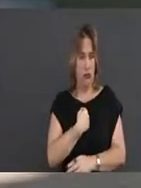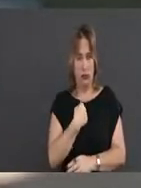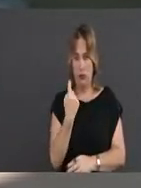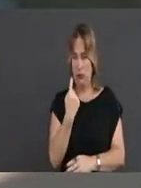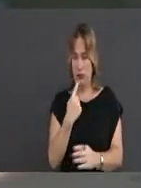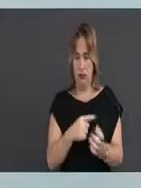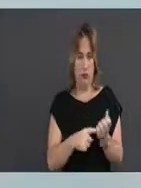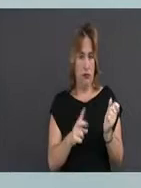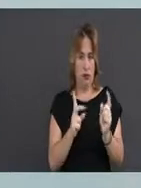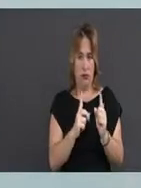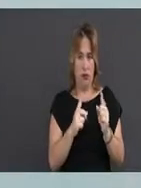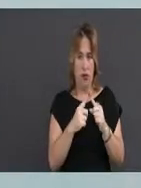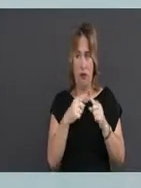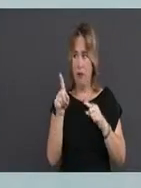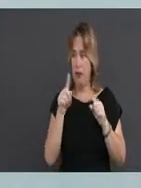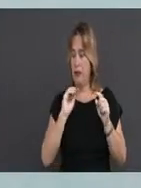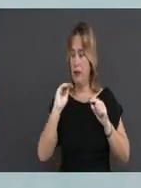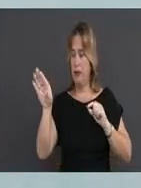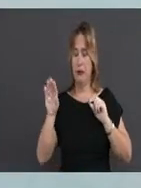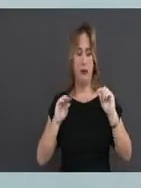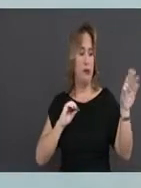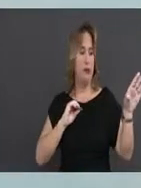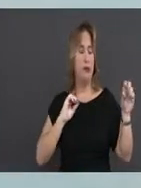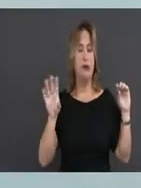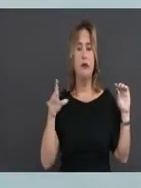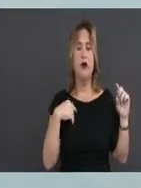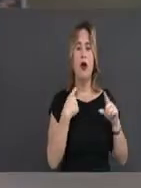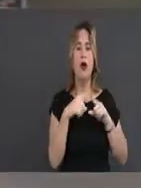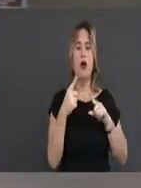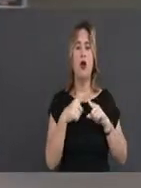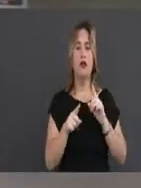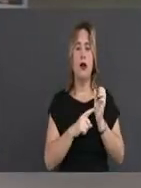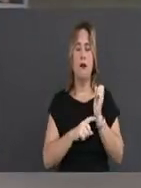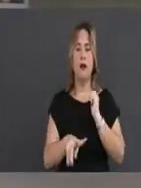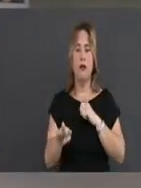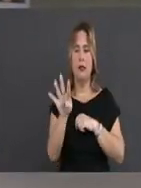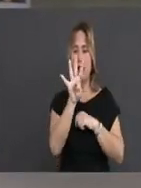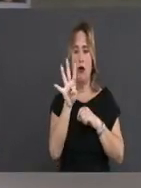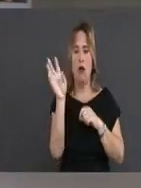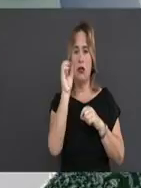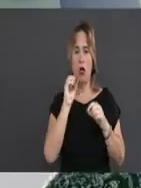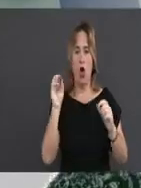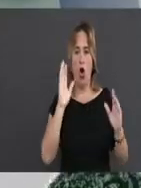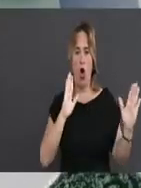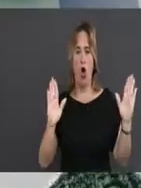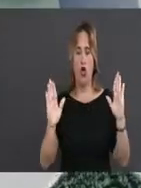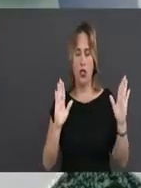abastece a nuestra provincia, sino que también abastece a otras cuatro provincias del territorio oriental.